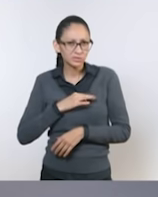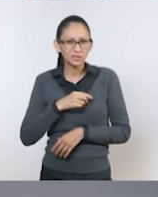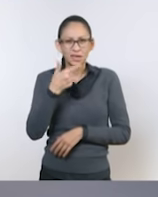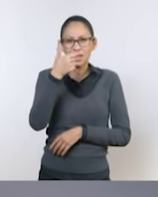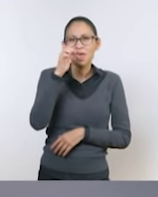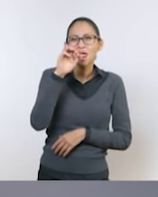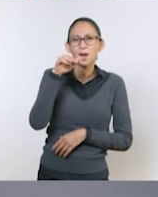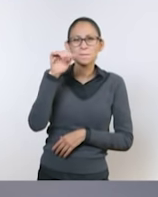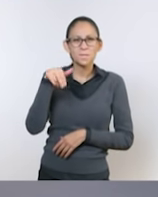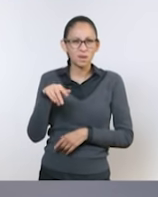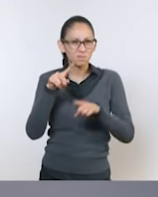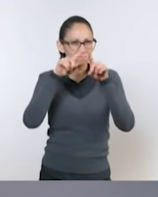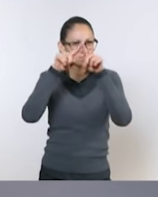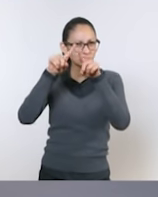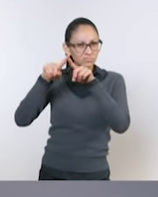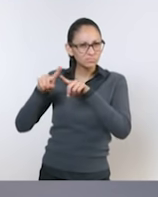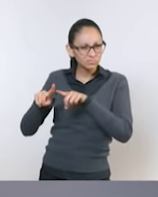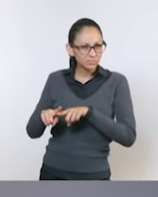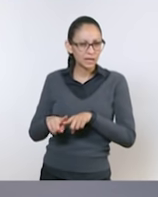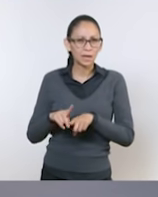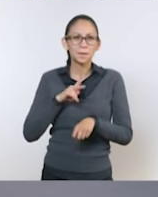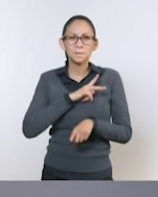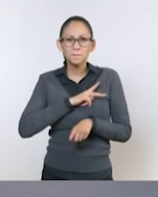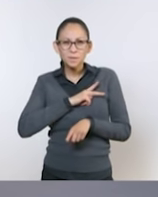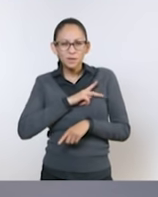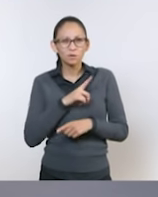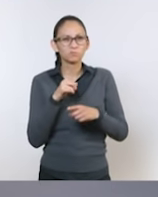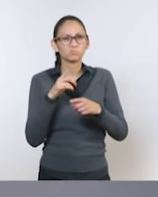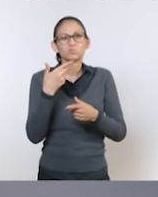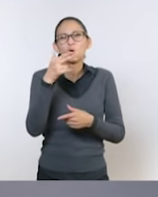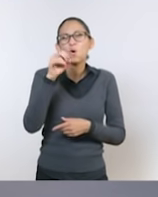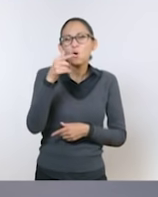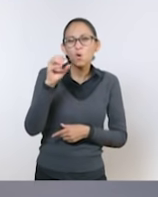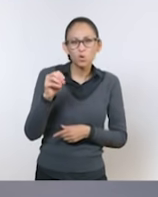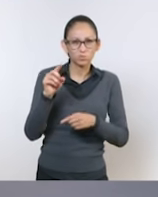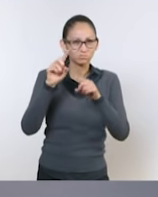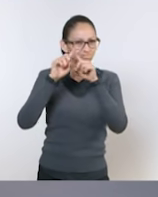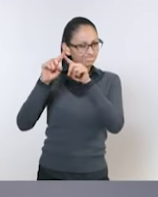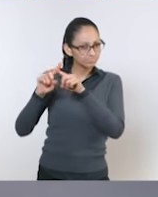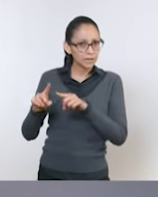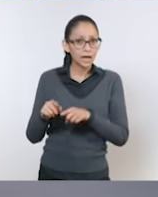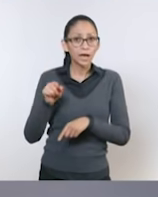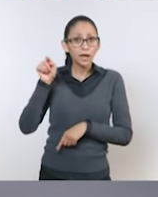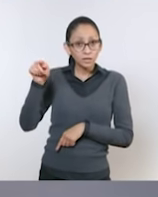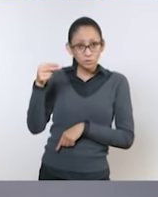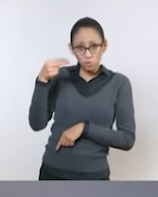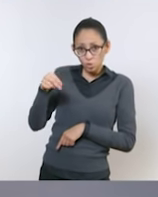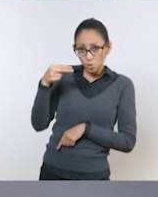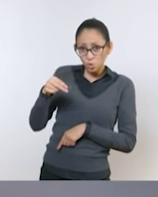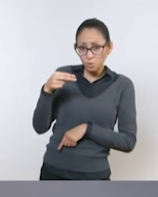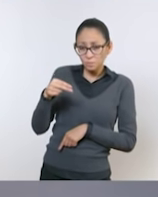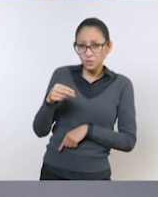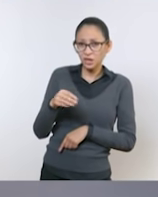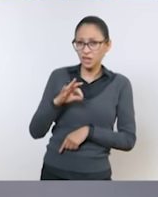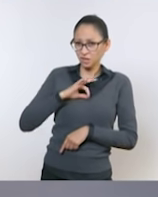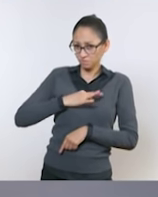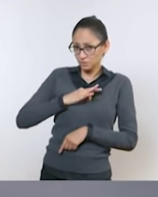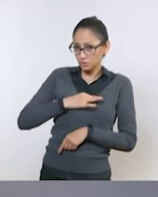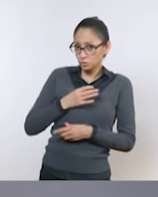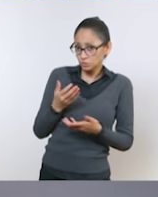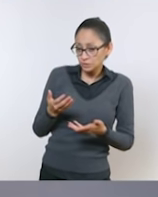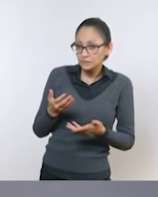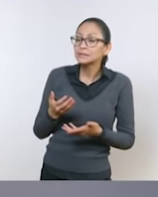una infección con gérmenes específicos como virus, bacterias, hongos y parásitos se